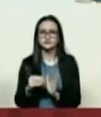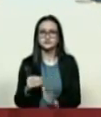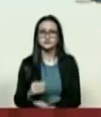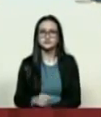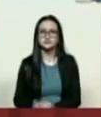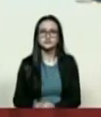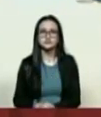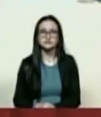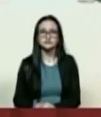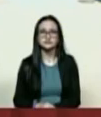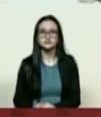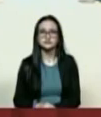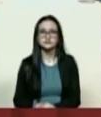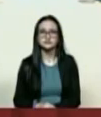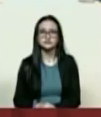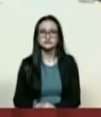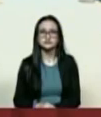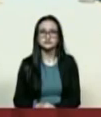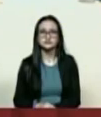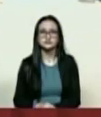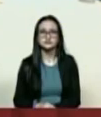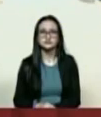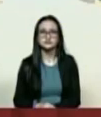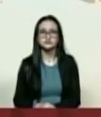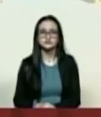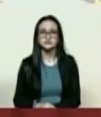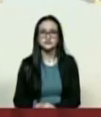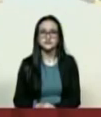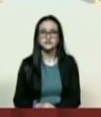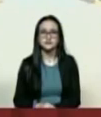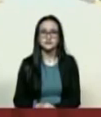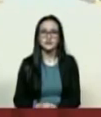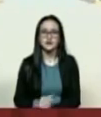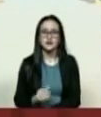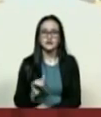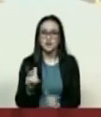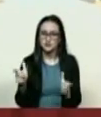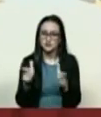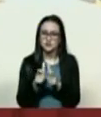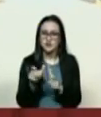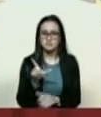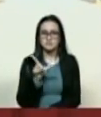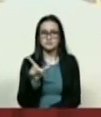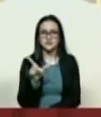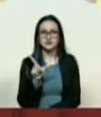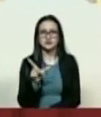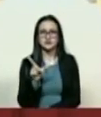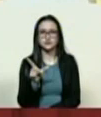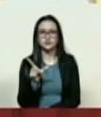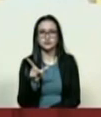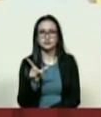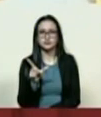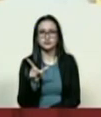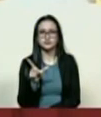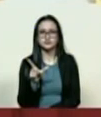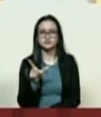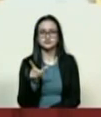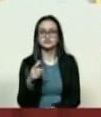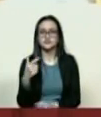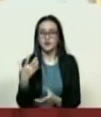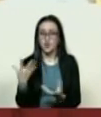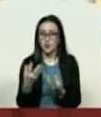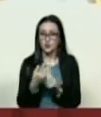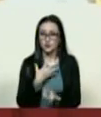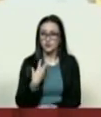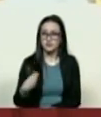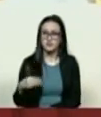lo hacemos. El día del encuentro del PSUV con el Congreso del partido, con el presidente Nicolás